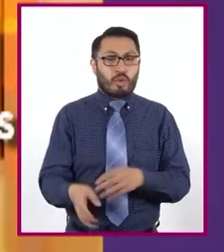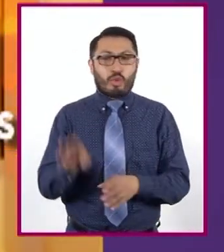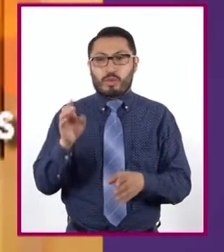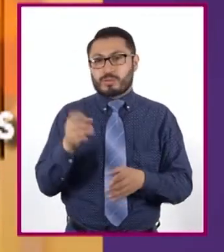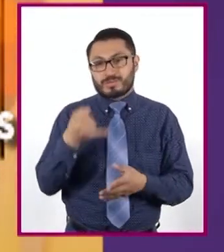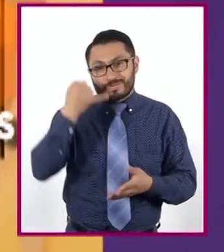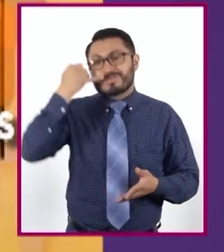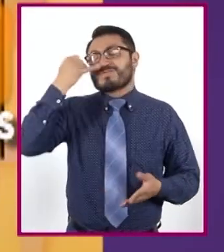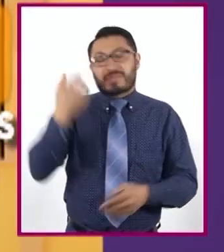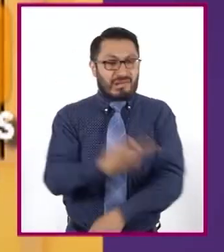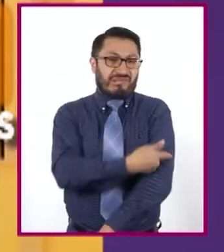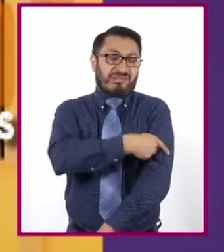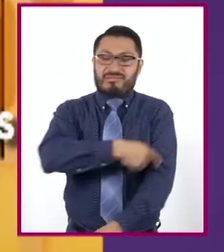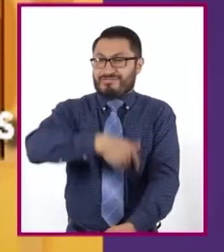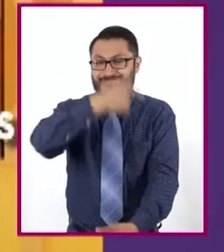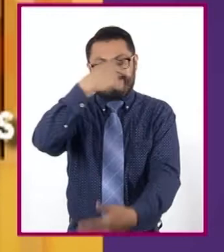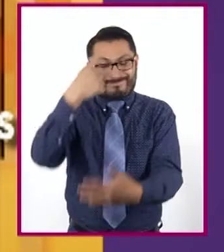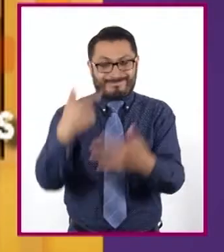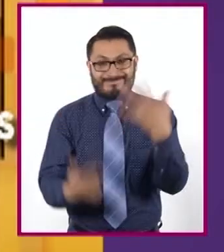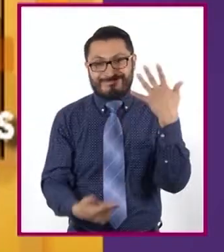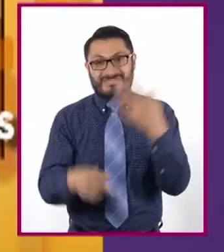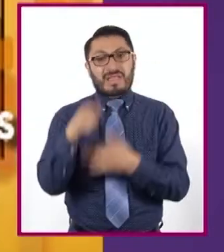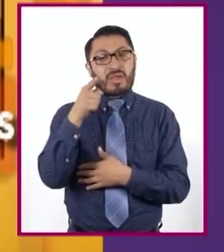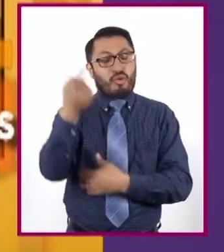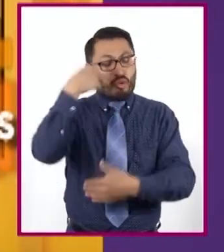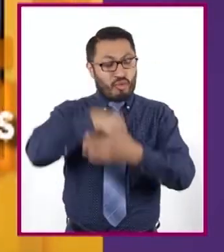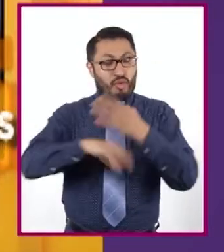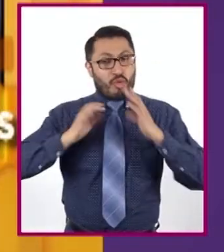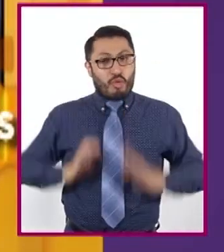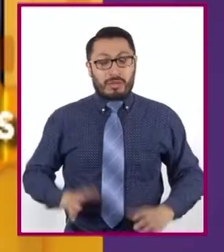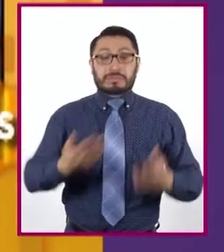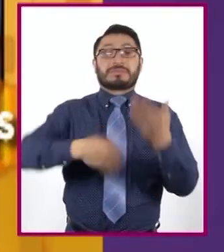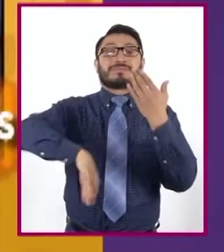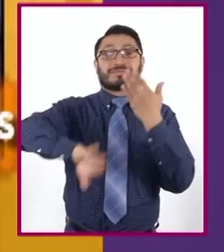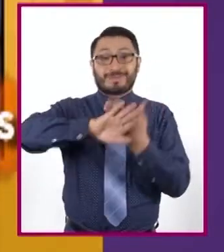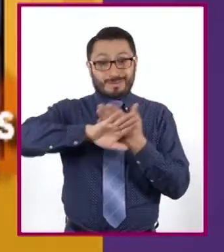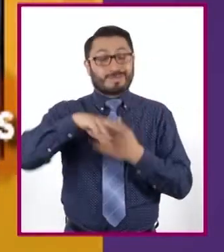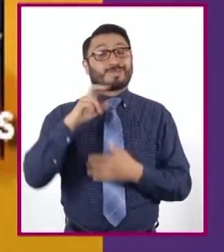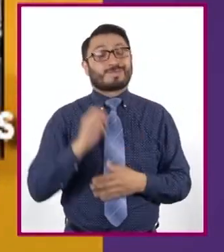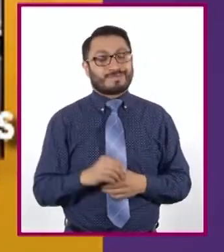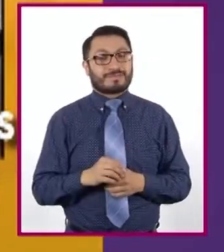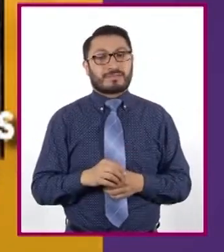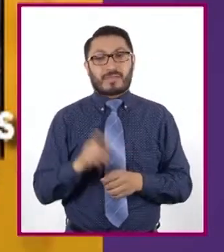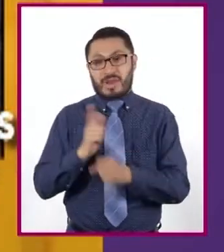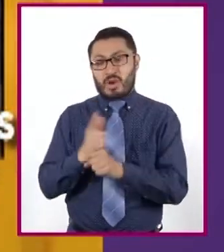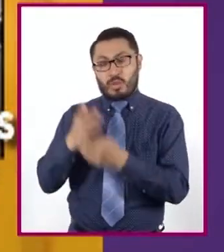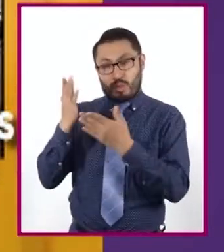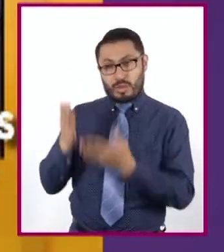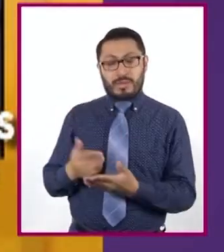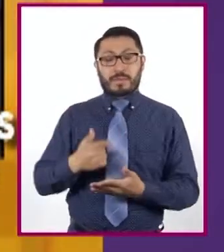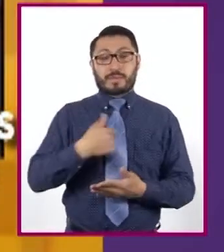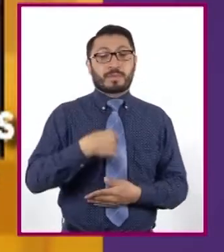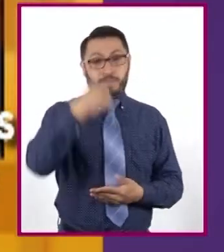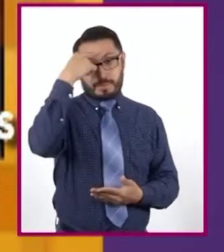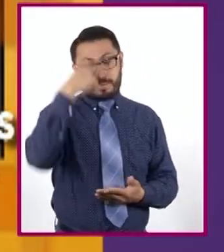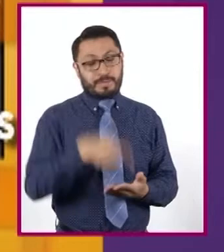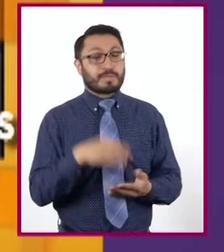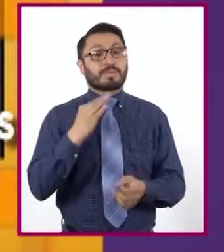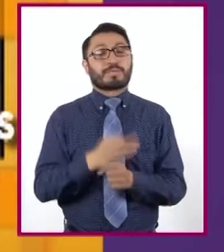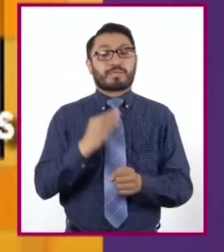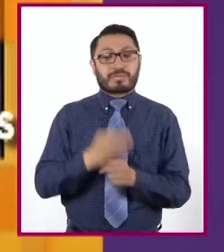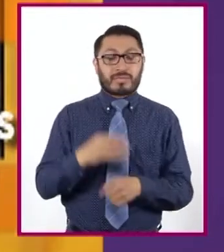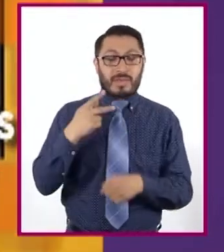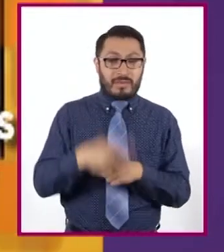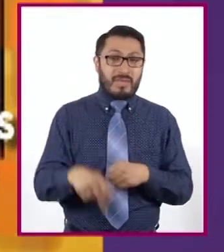que a tu cuerpo pues en algo van a afectar. Licenciado. Creo que en estos momentos los riesgos